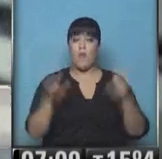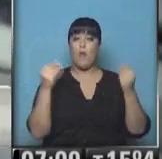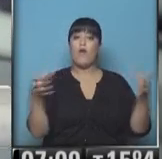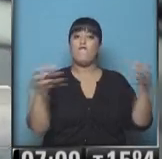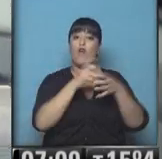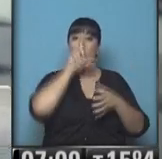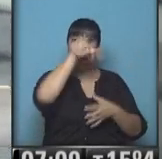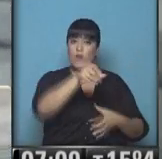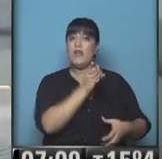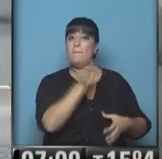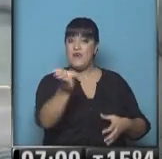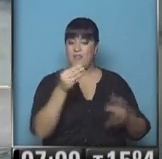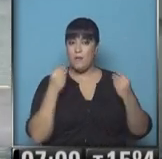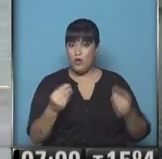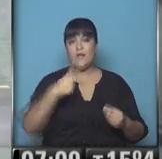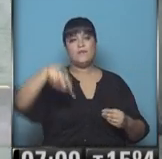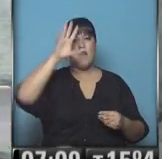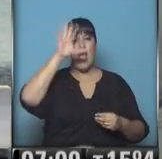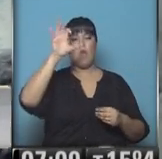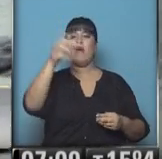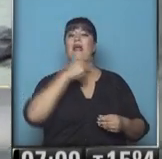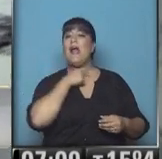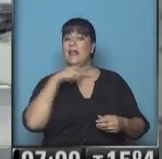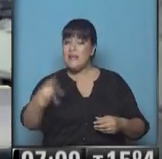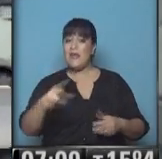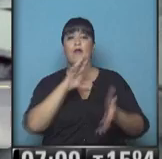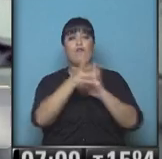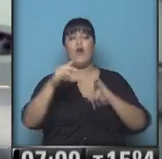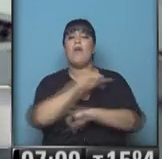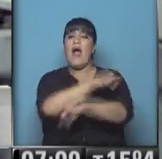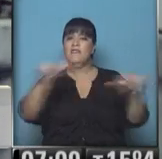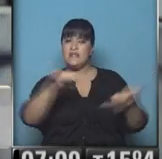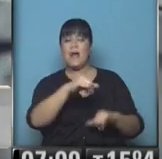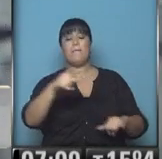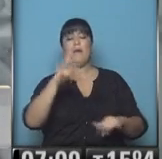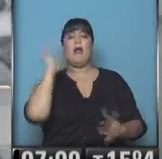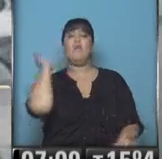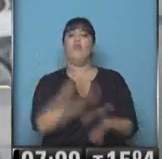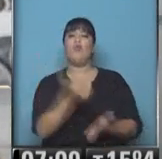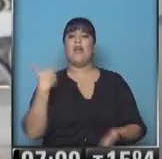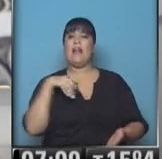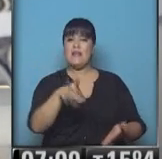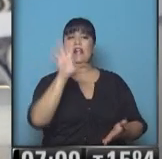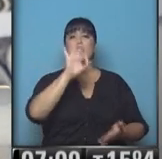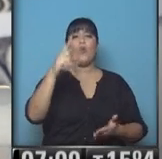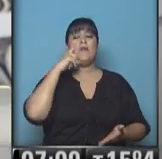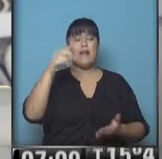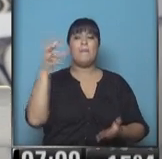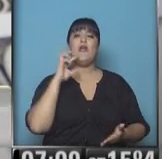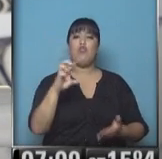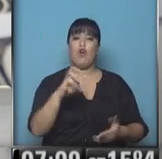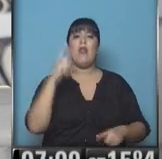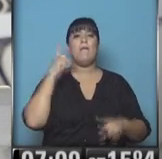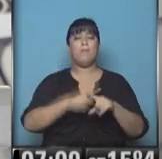fondos buitres. Recordemos, quieren que se declare en desacato a la Argentina y que le impongan una multa de $50,000 por cada